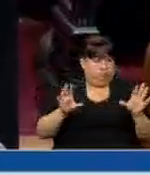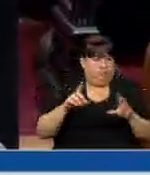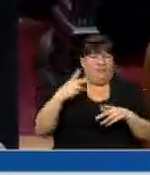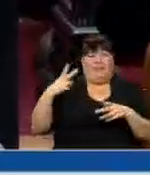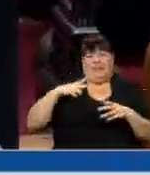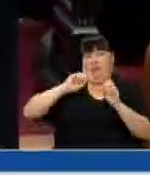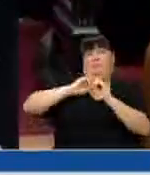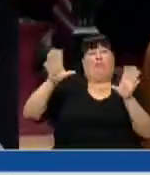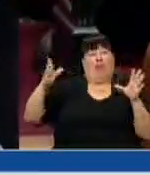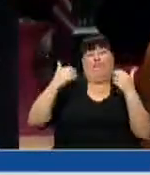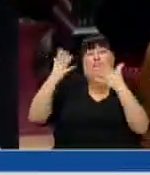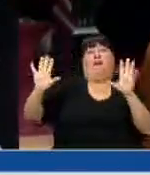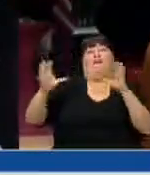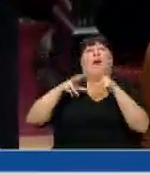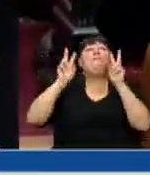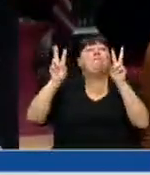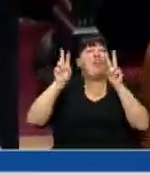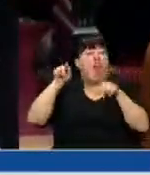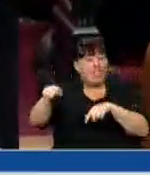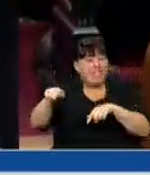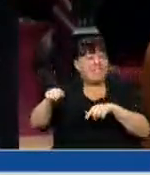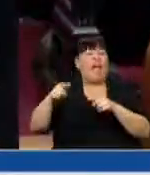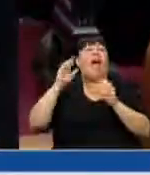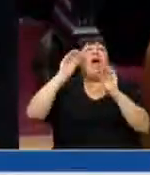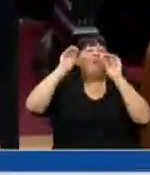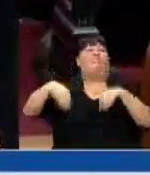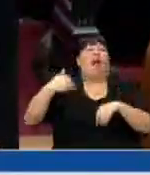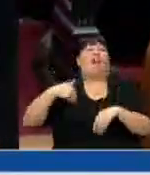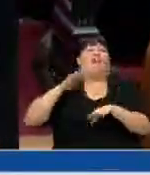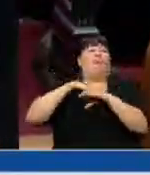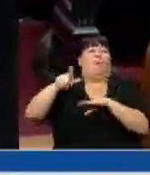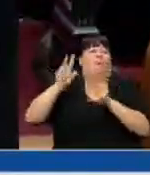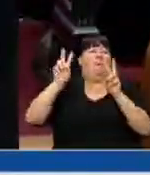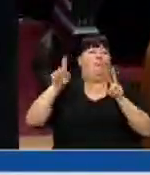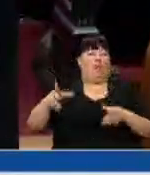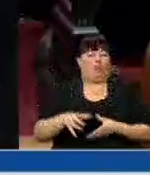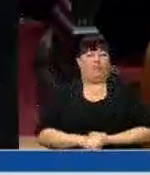oligarquías en la casta peronista que está fundiendo al